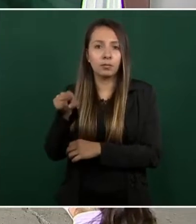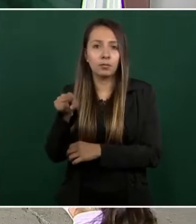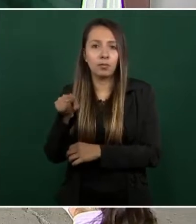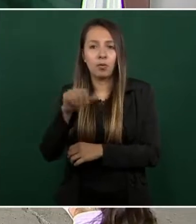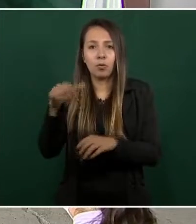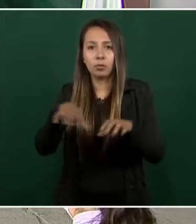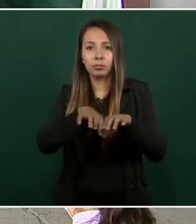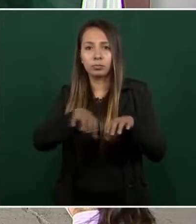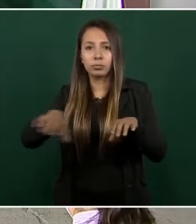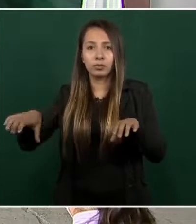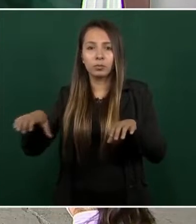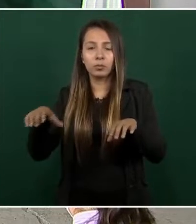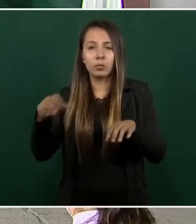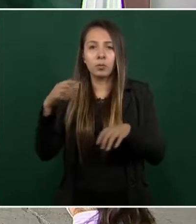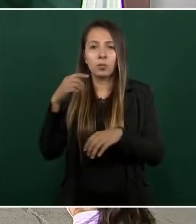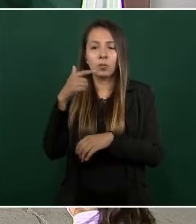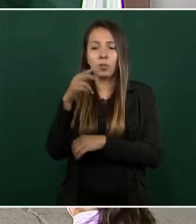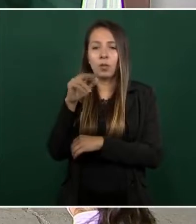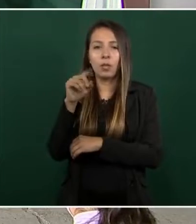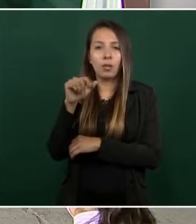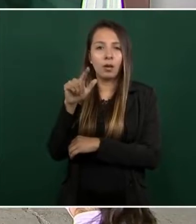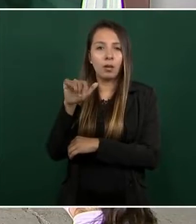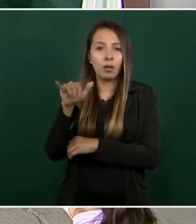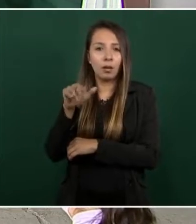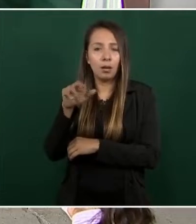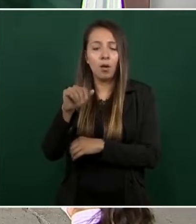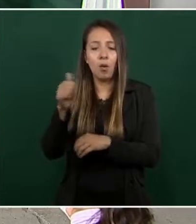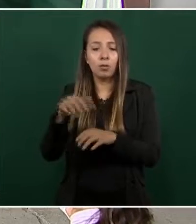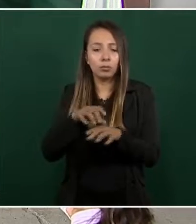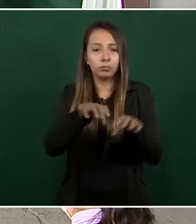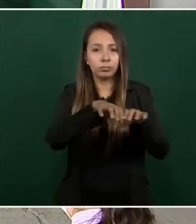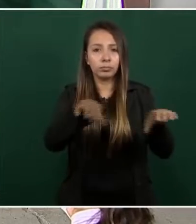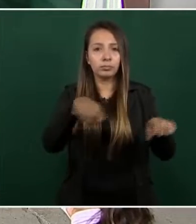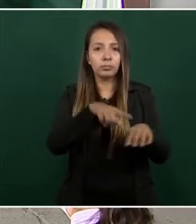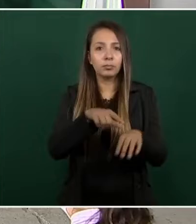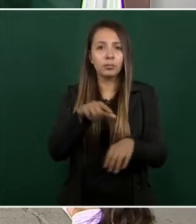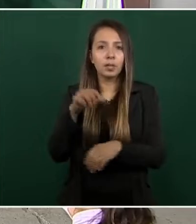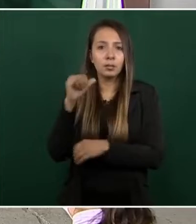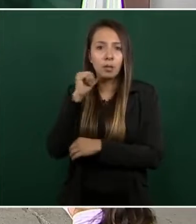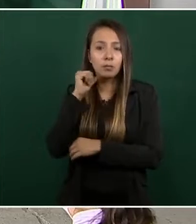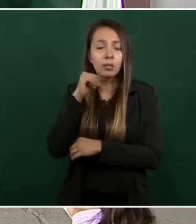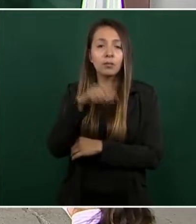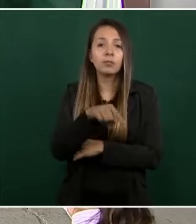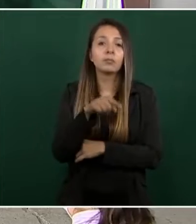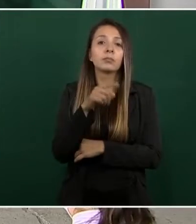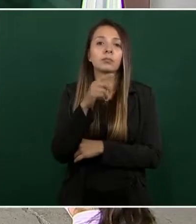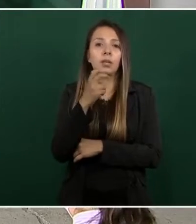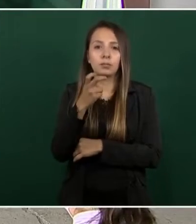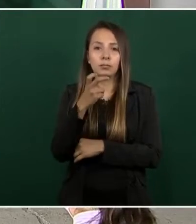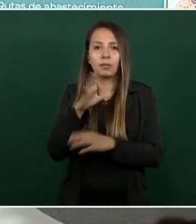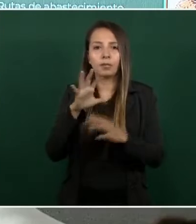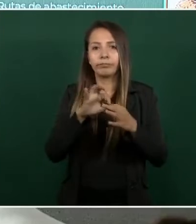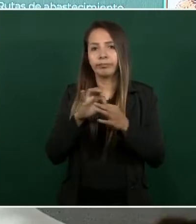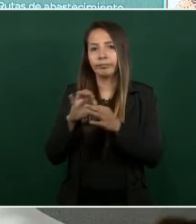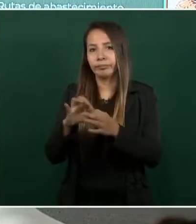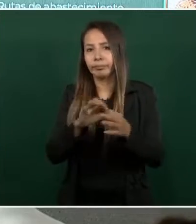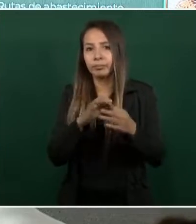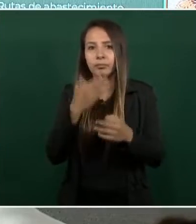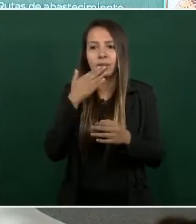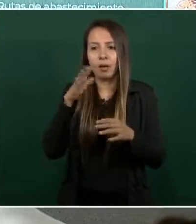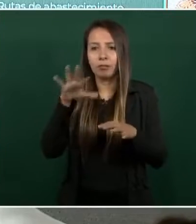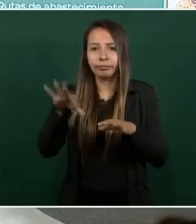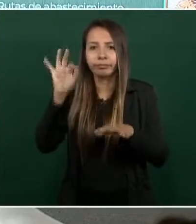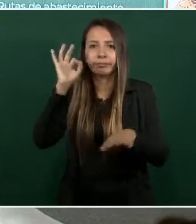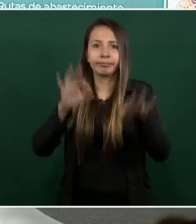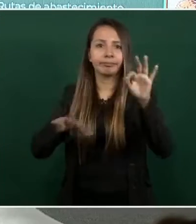una más en el ducto Tula Azcapotzalco. Este trabajo fue importante, es una coordinación que se tiene también con la